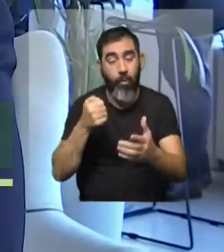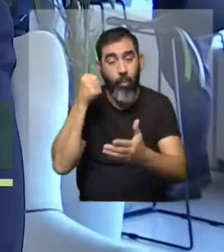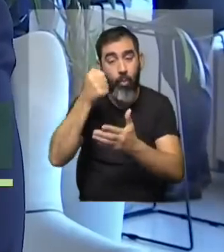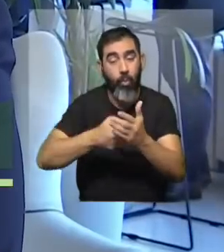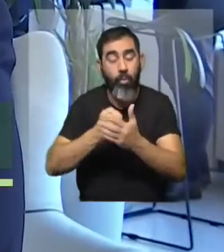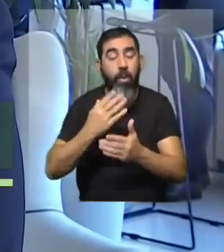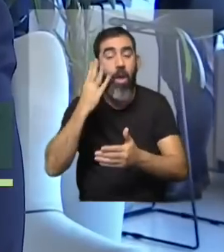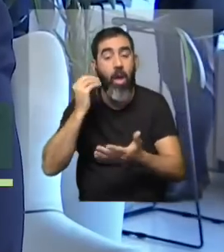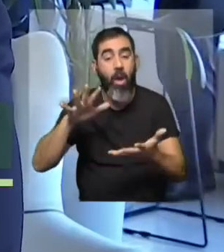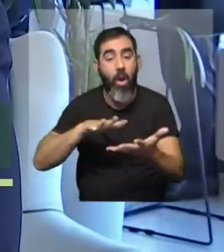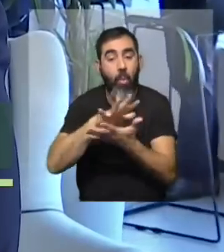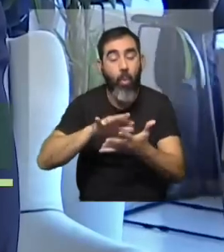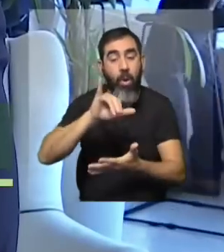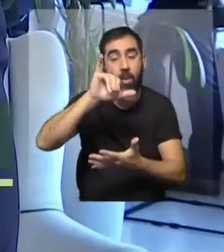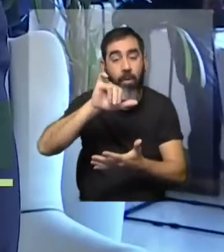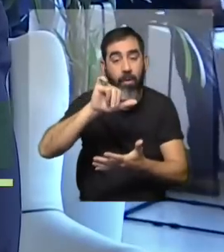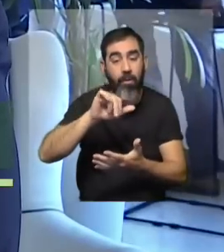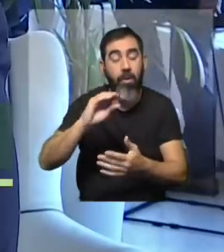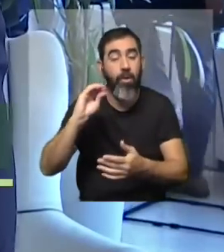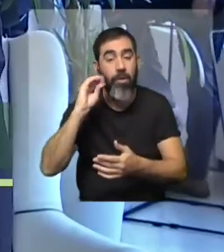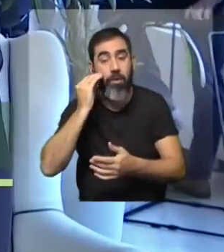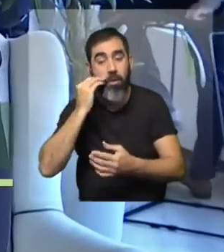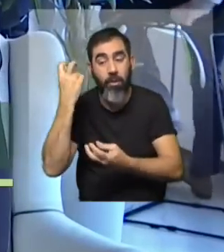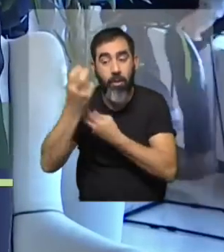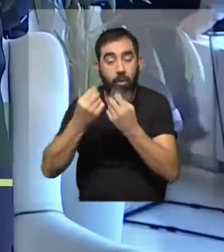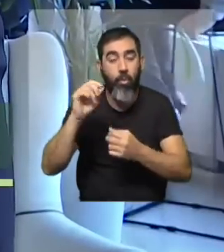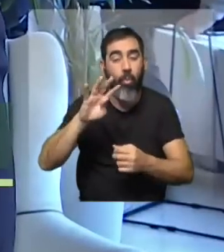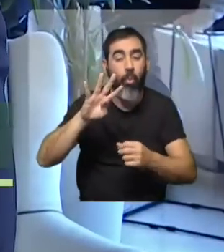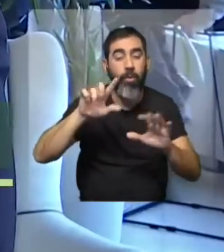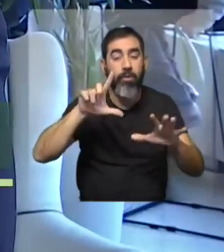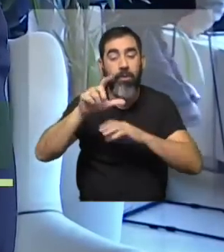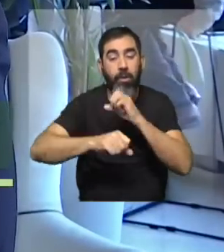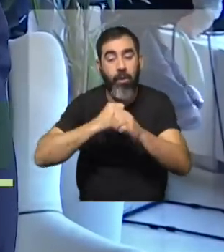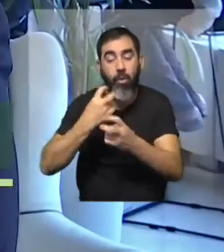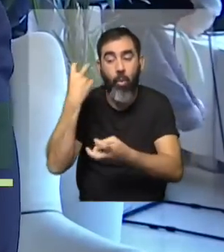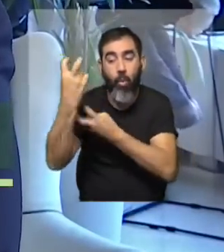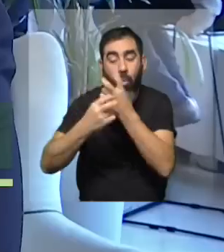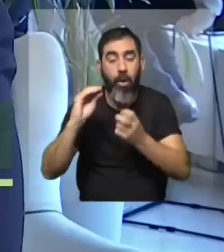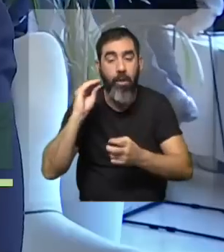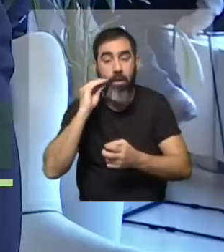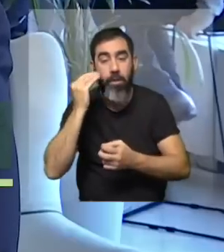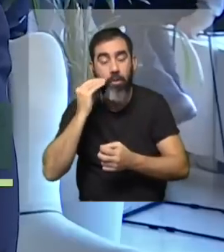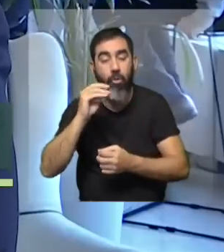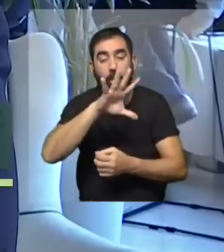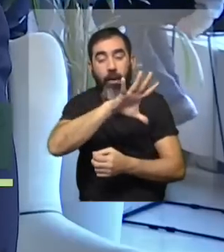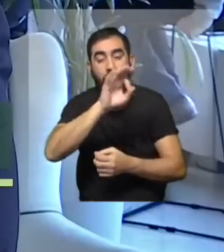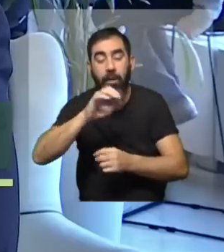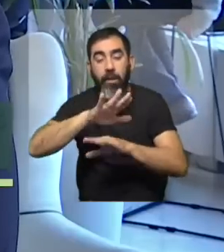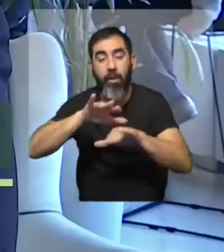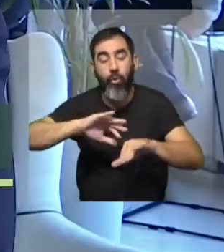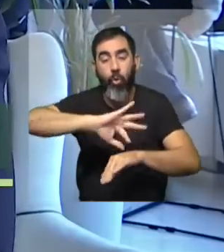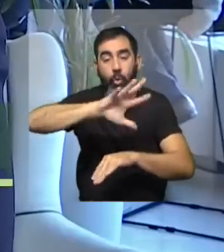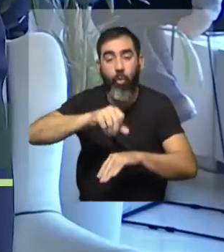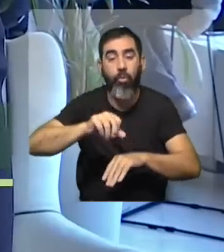de las abuelas de Plaza de Mayo la búsqueda de los nietos hace más de 47 años que se busca cerca de 500 niños robados